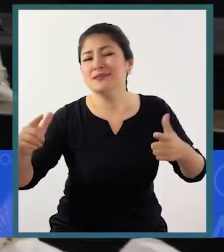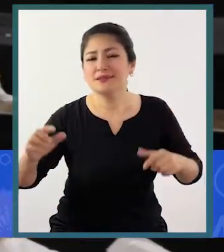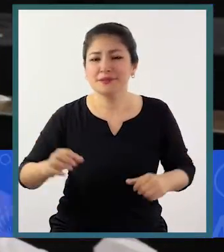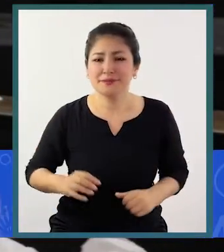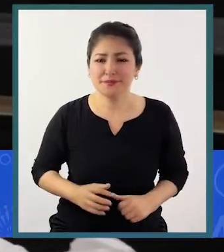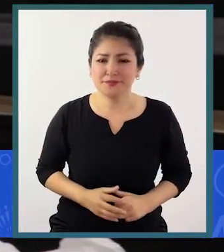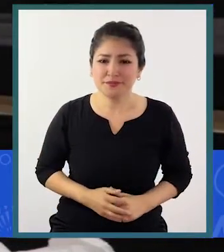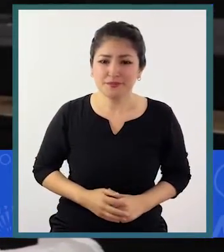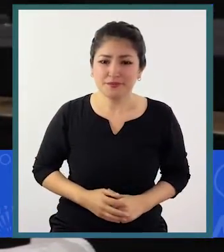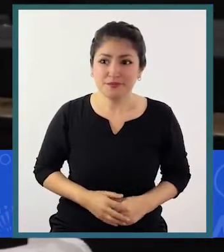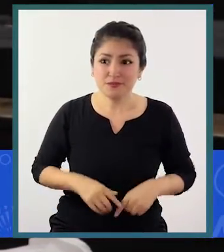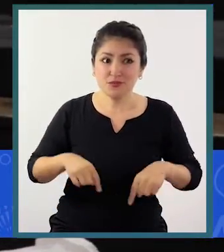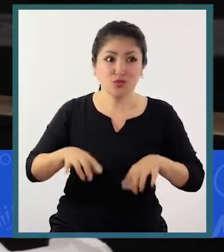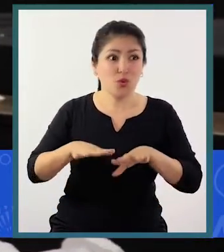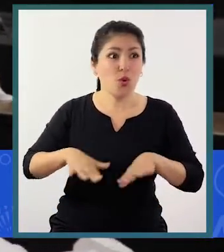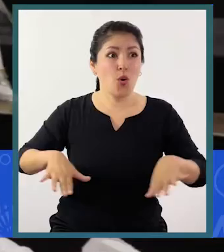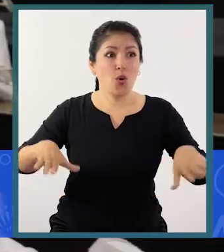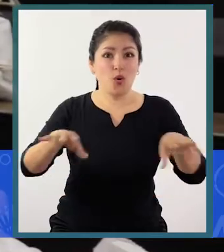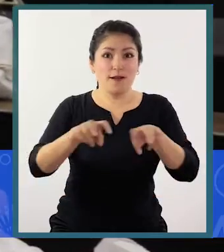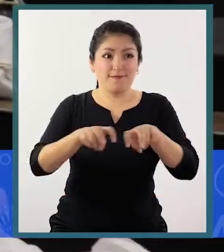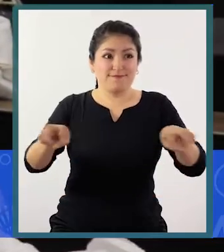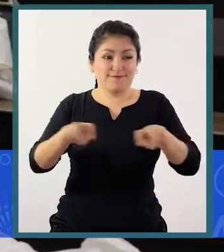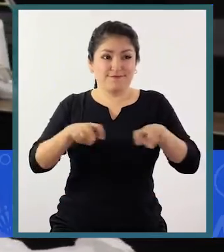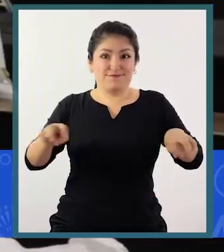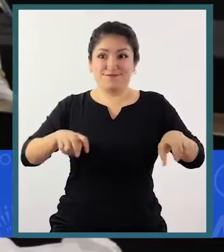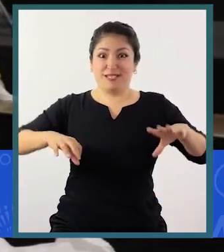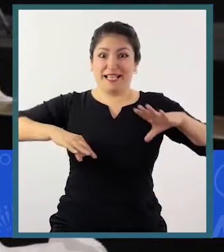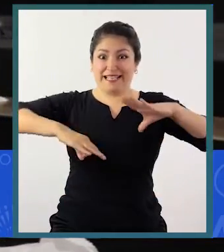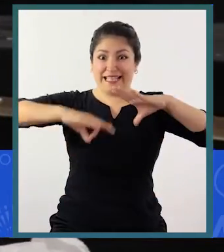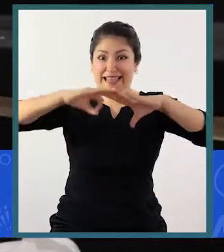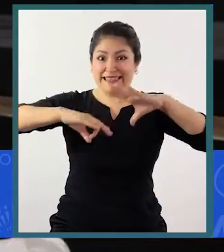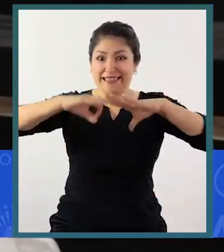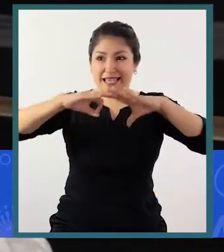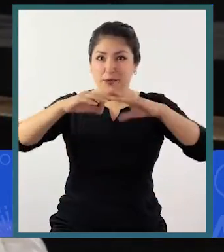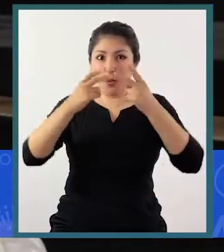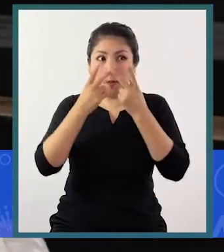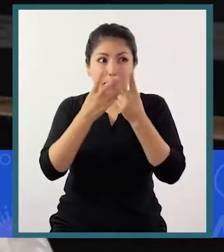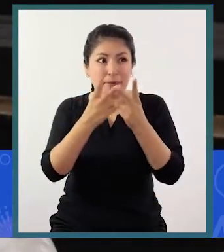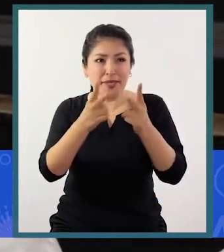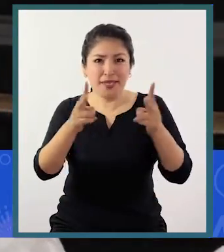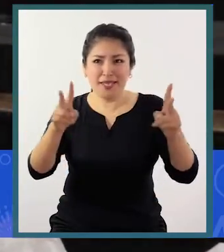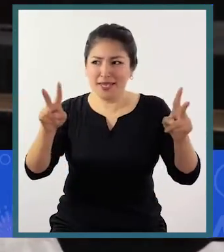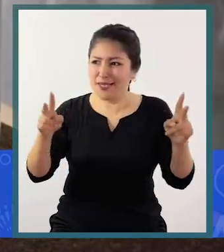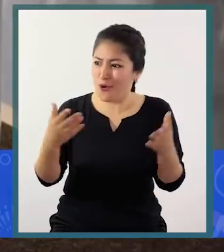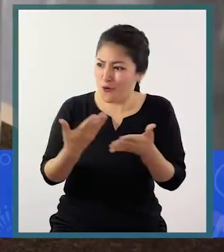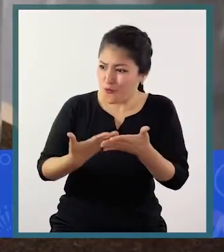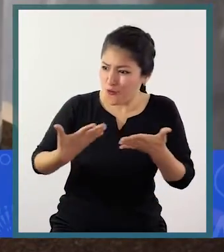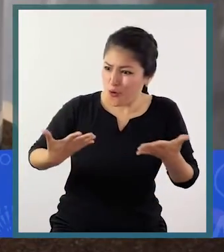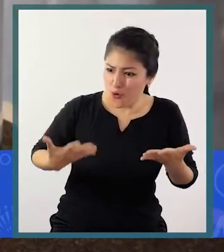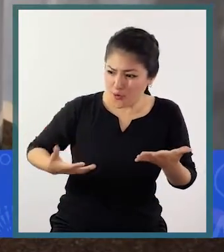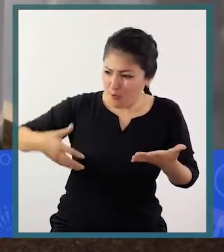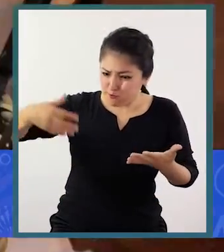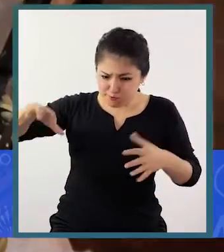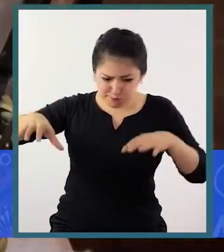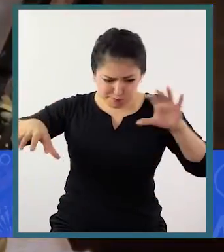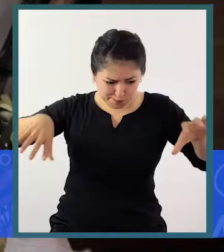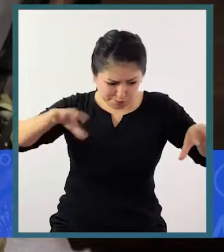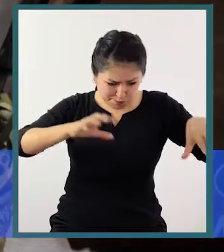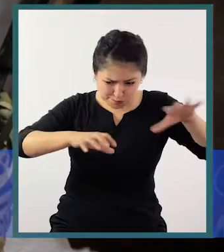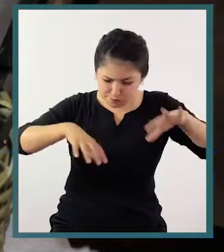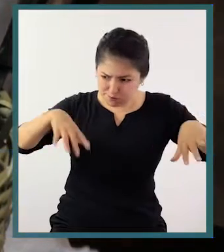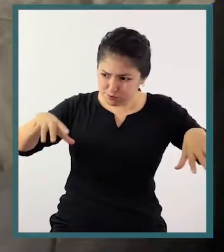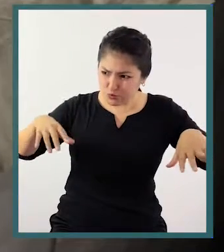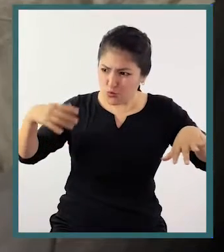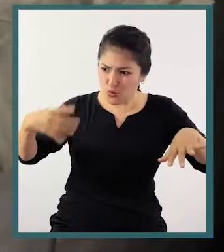y me encuentro en el escenario del Gran Teatro Nacional. Miren todas las cosas, todos los